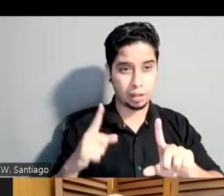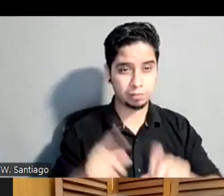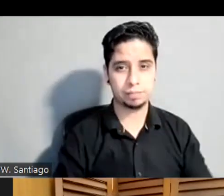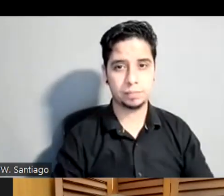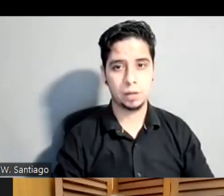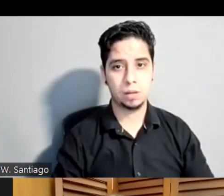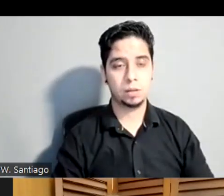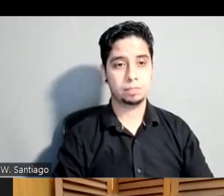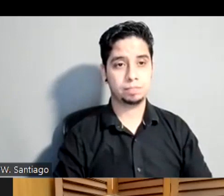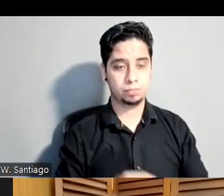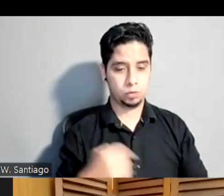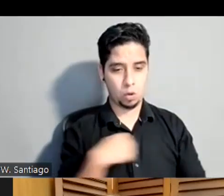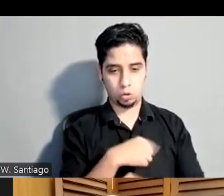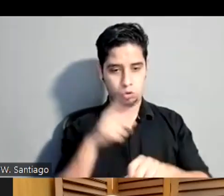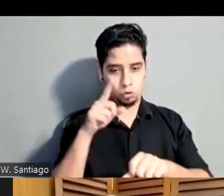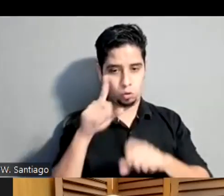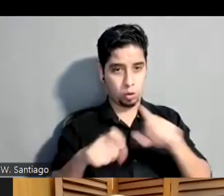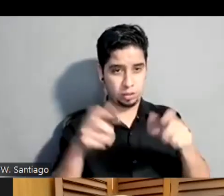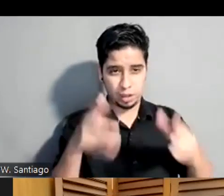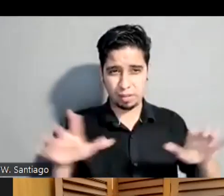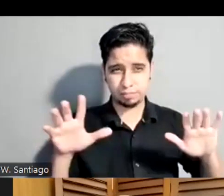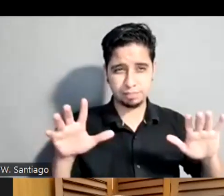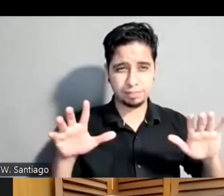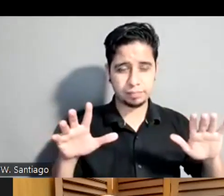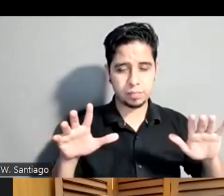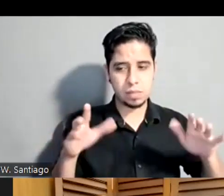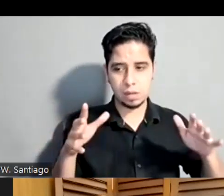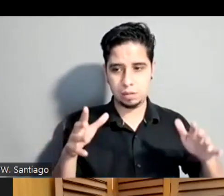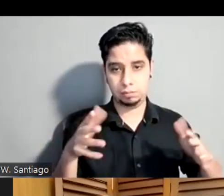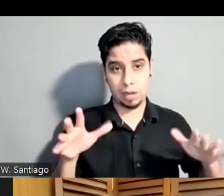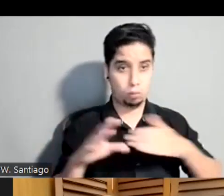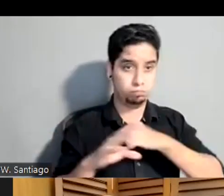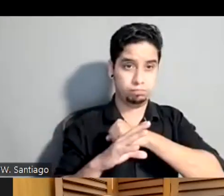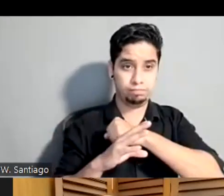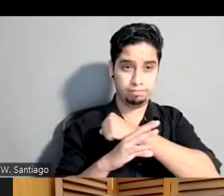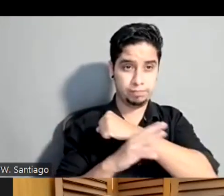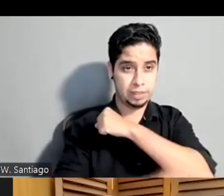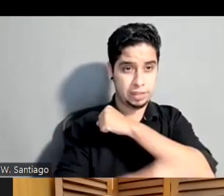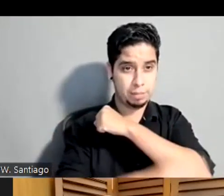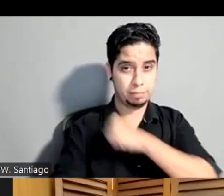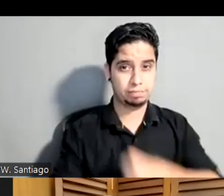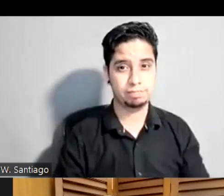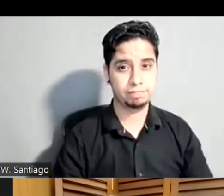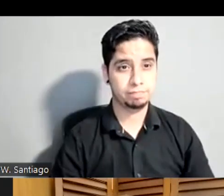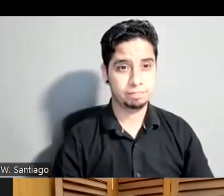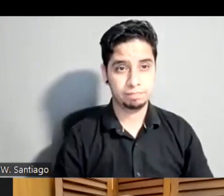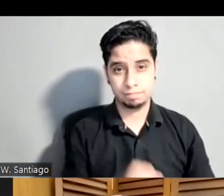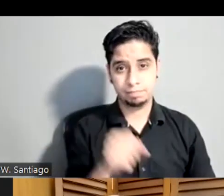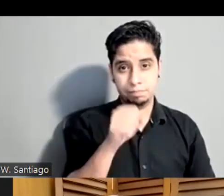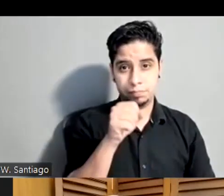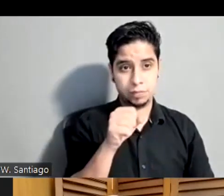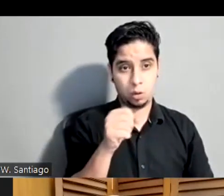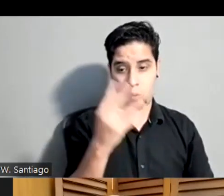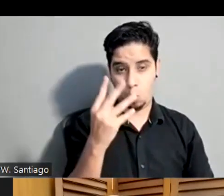encuesta porque básicamente se acabó septiembre, así que vamos a cerrar la encuesta de las semanas, sí, de las semanas,